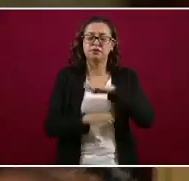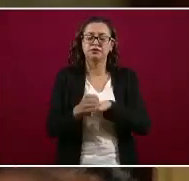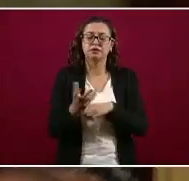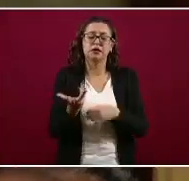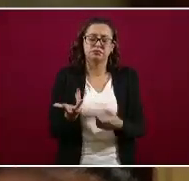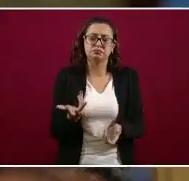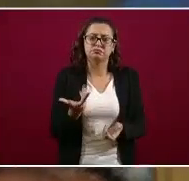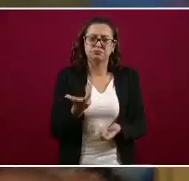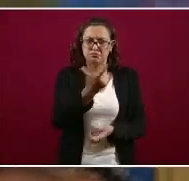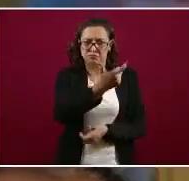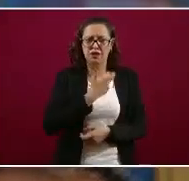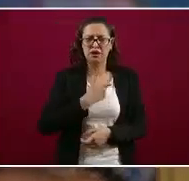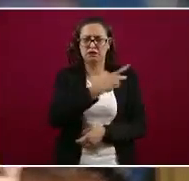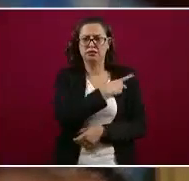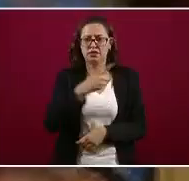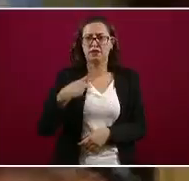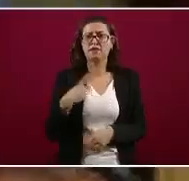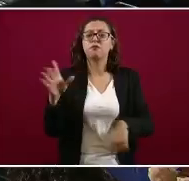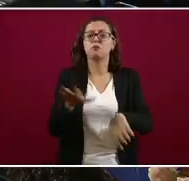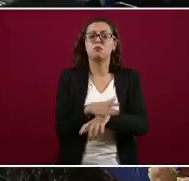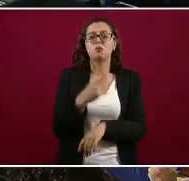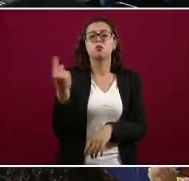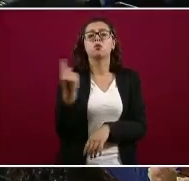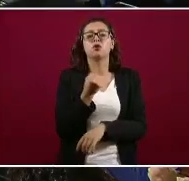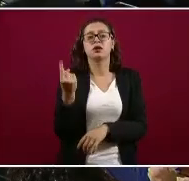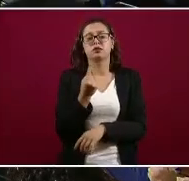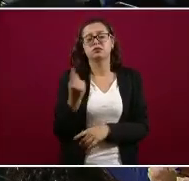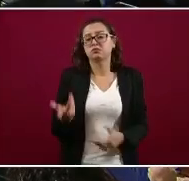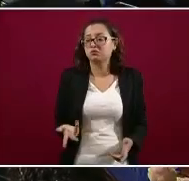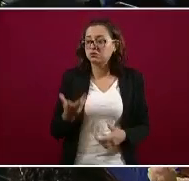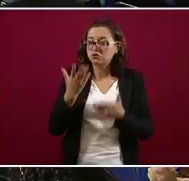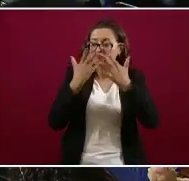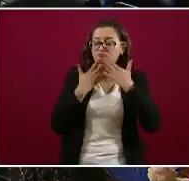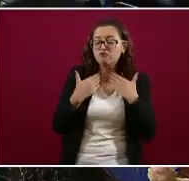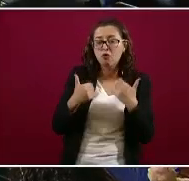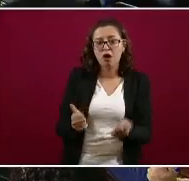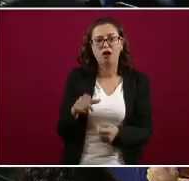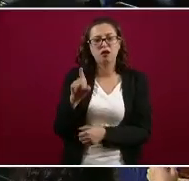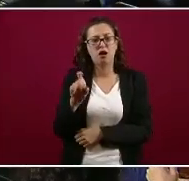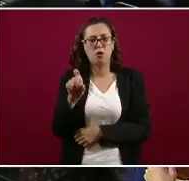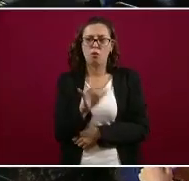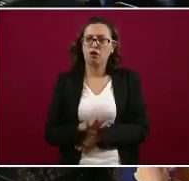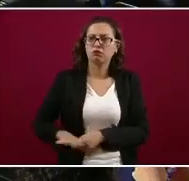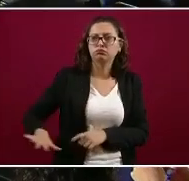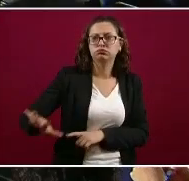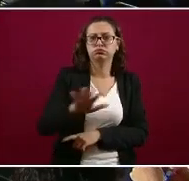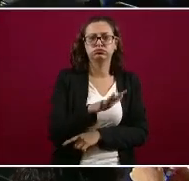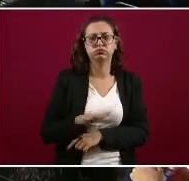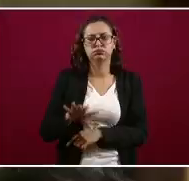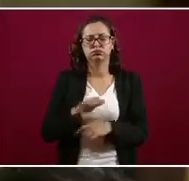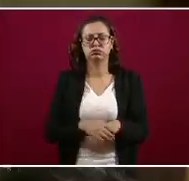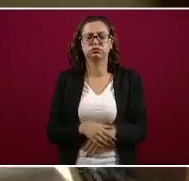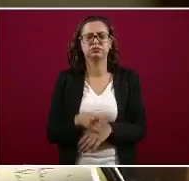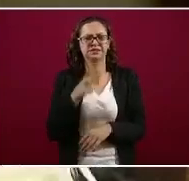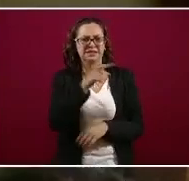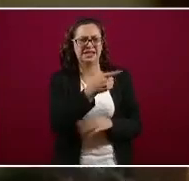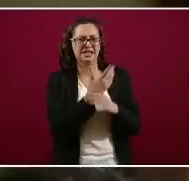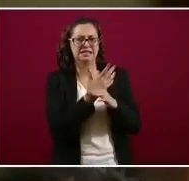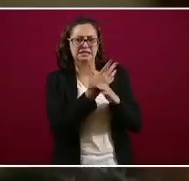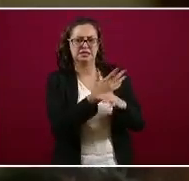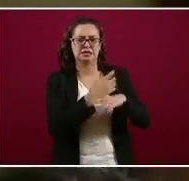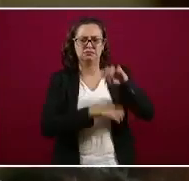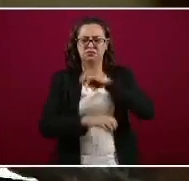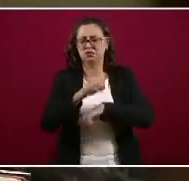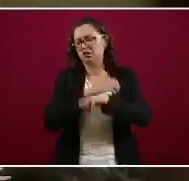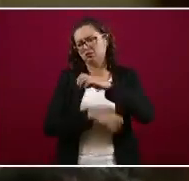porque dicen ellos que se les han secado las principales accesos a agua en la región la empresa amagá con cerrar